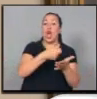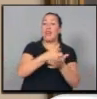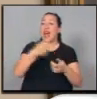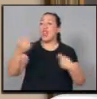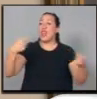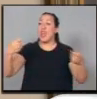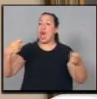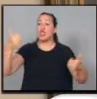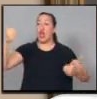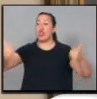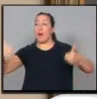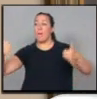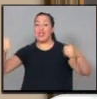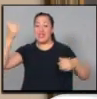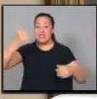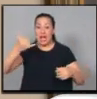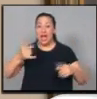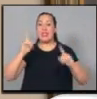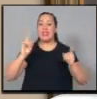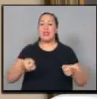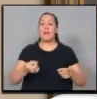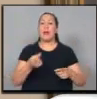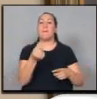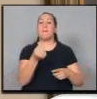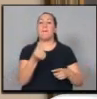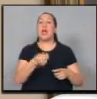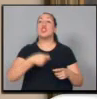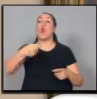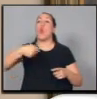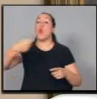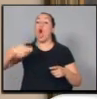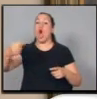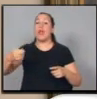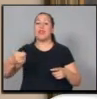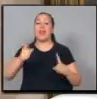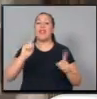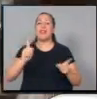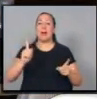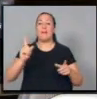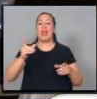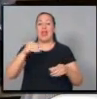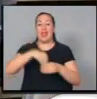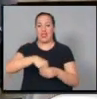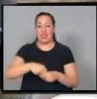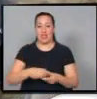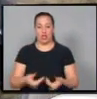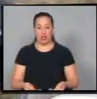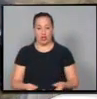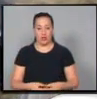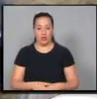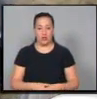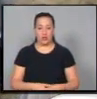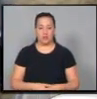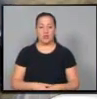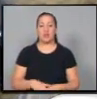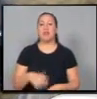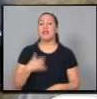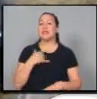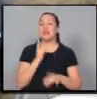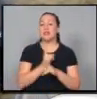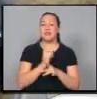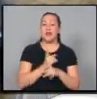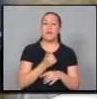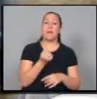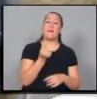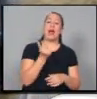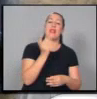encontrar competencia por el precio del financiamiento dentro del sector financiero. Generalmente opto por usar mitad en efectivo